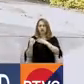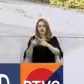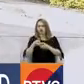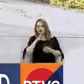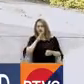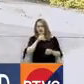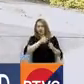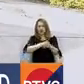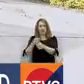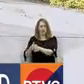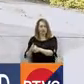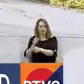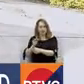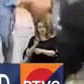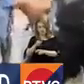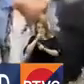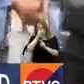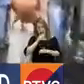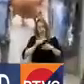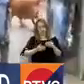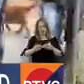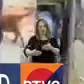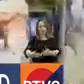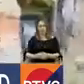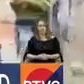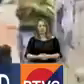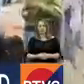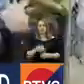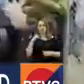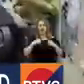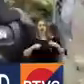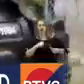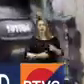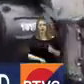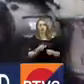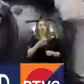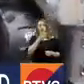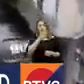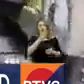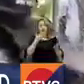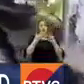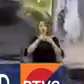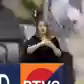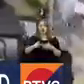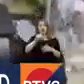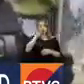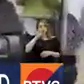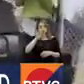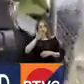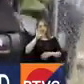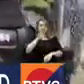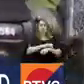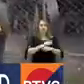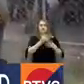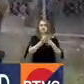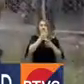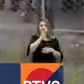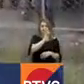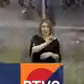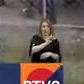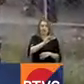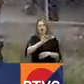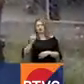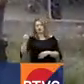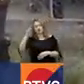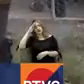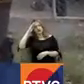respetando siempre el debido proceso en este hecho resultaron heridos tres campesinos hubo tres capturados y tres policías más lesionados